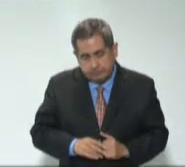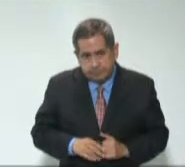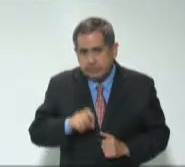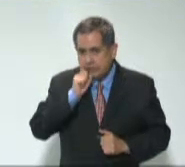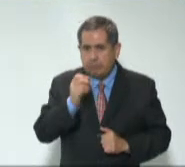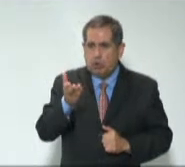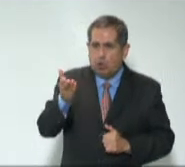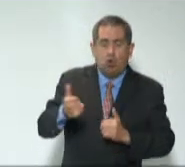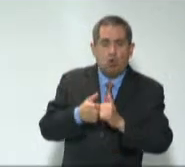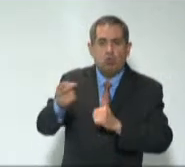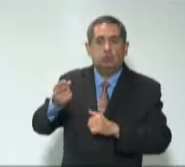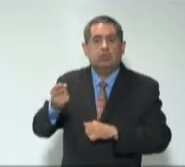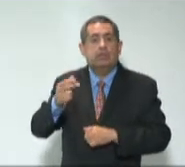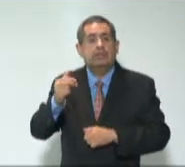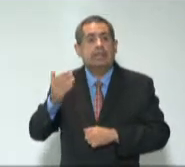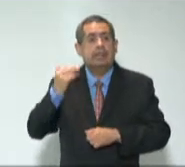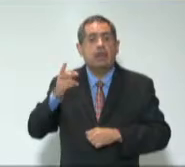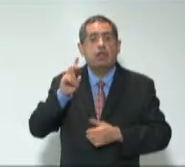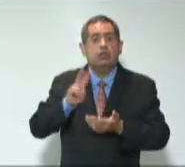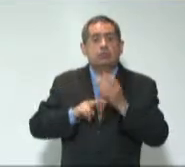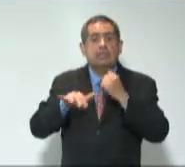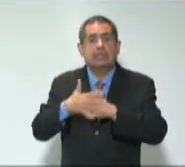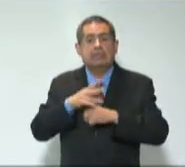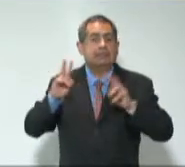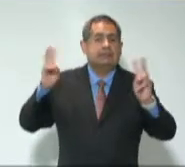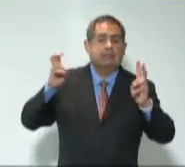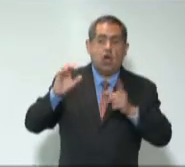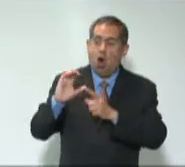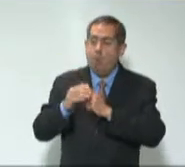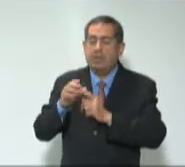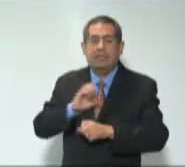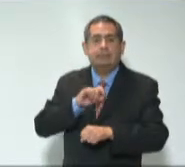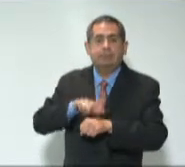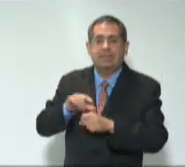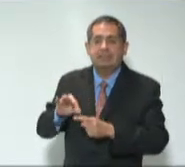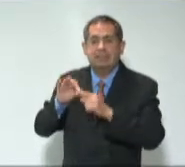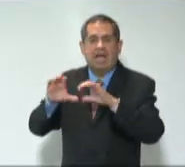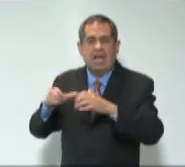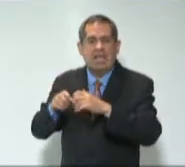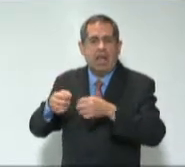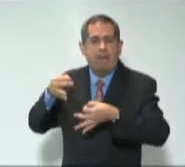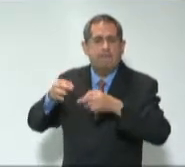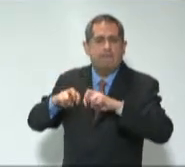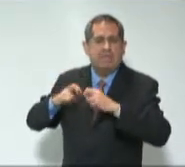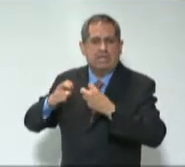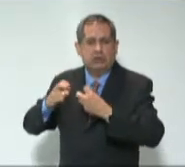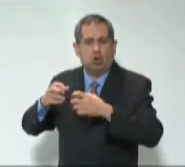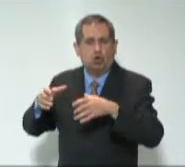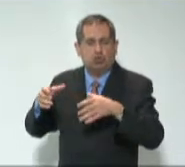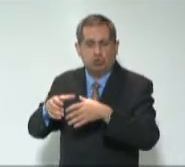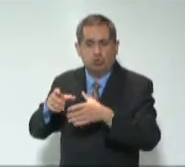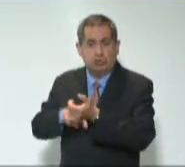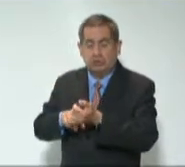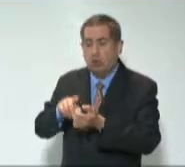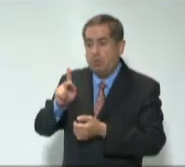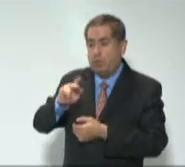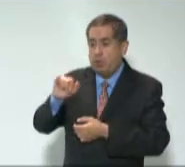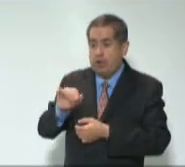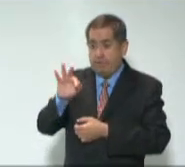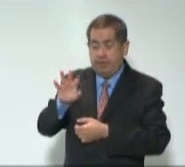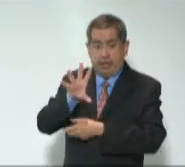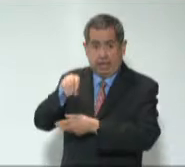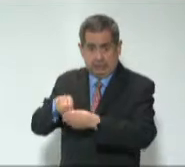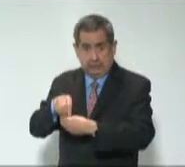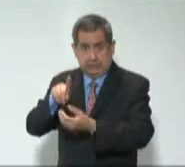conocer como desde el 2015 ahora el denominado comité especializado de ministros en el poder judicial Federal